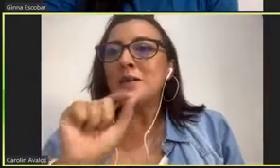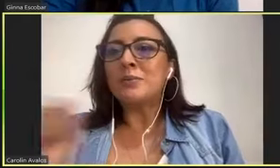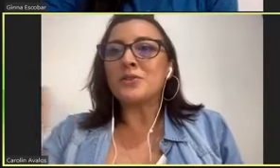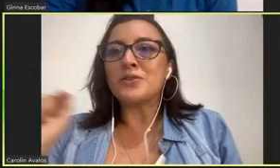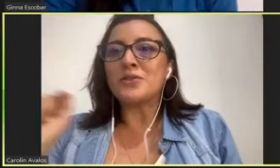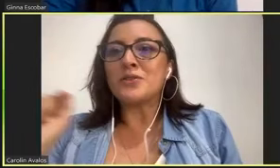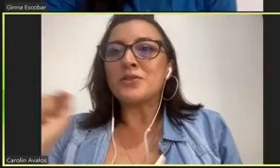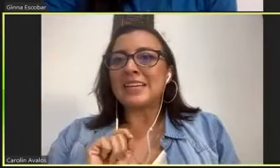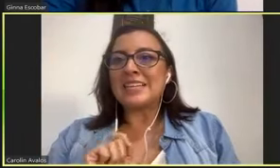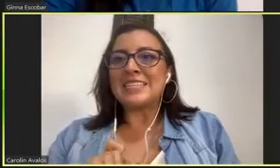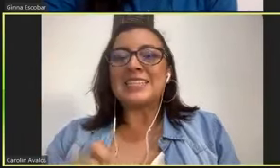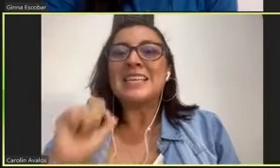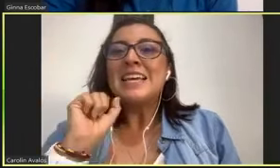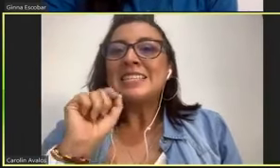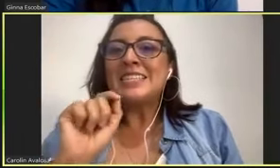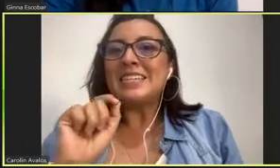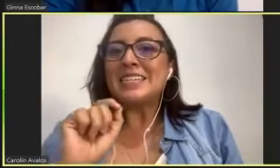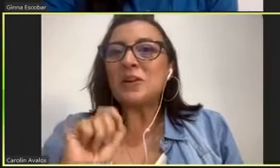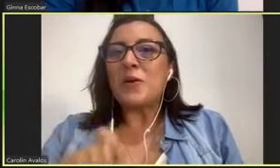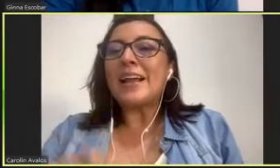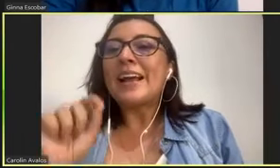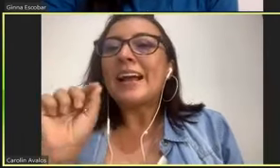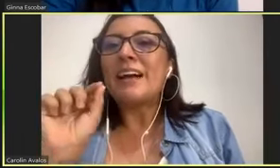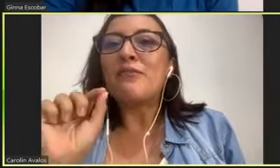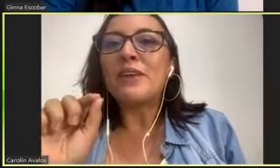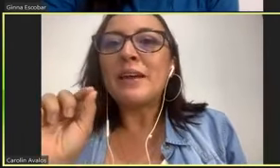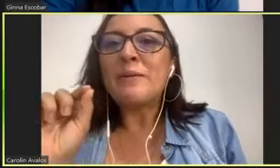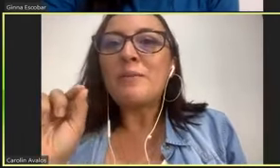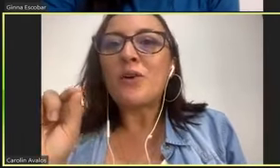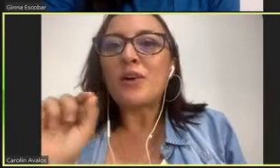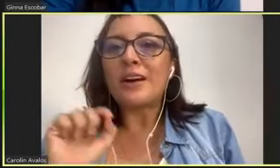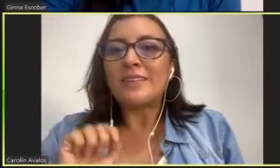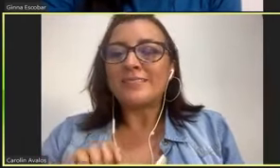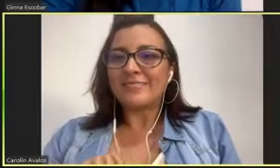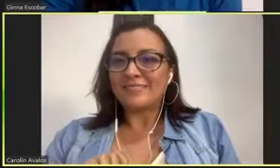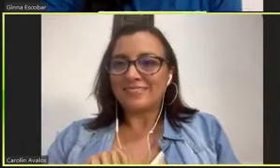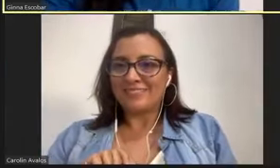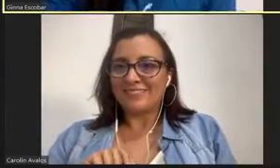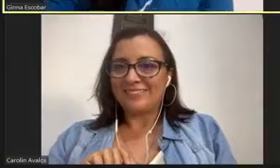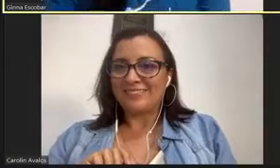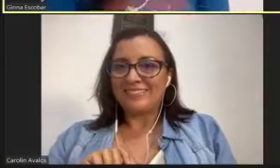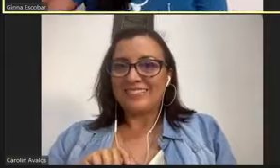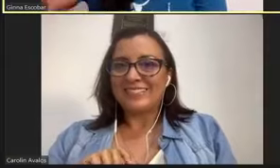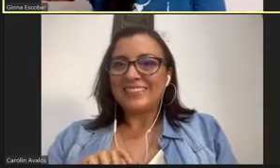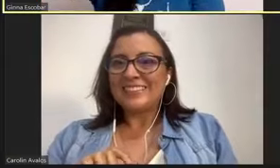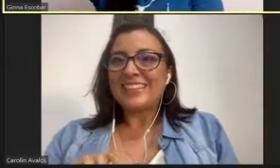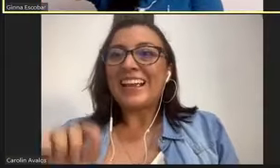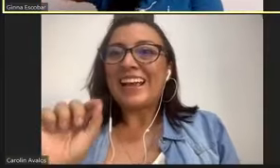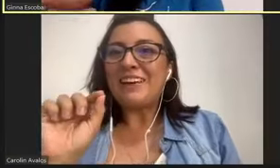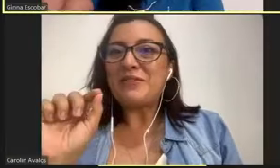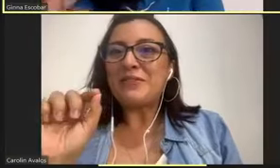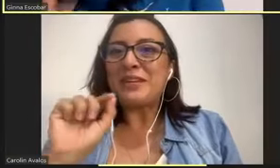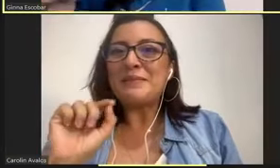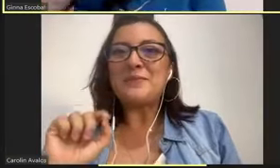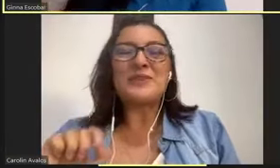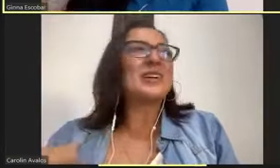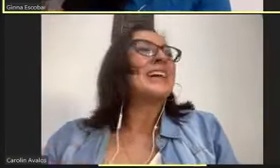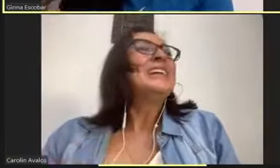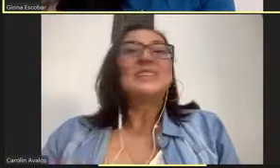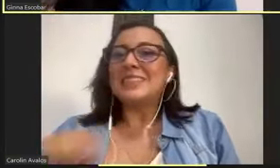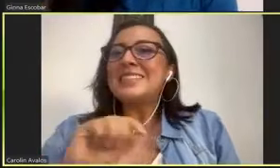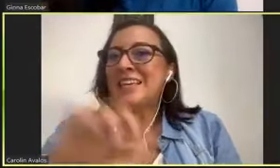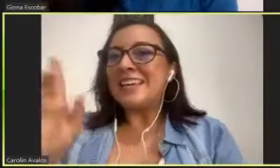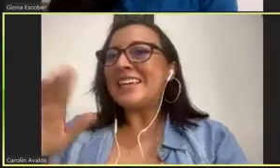Gómez, postre de tres leches, Gina Escobar, café moca. Moca. Ah, sí, moca, moca. Café